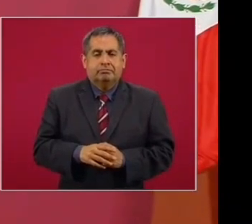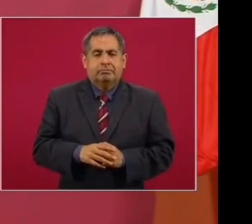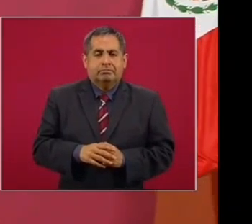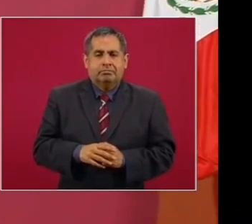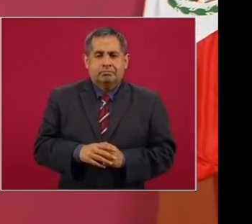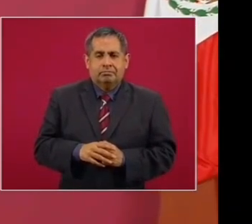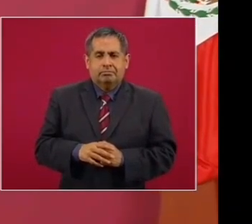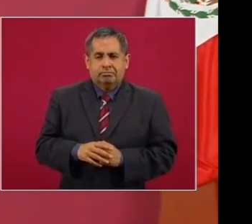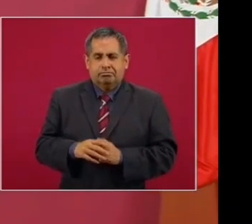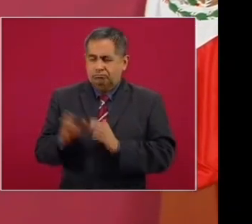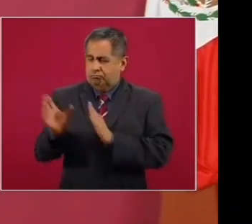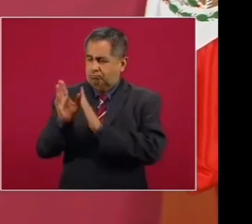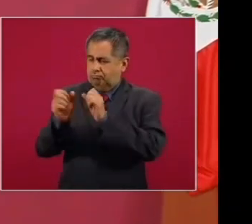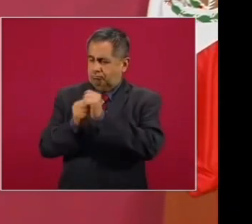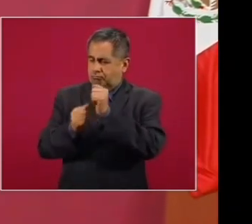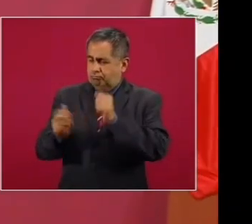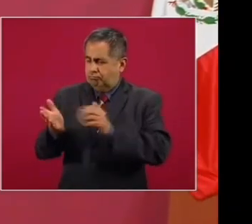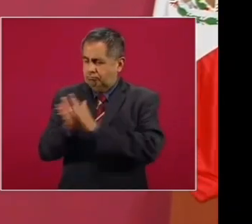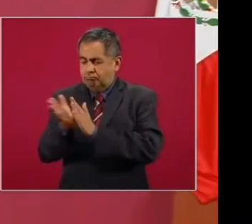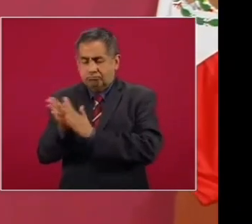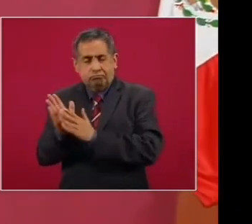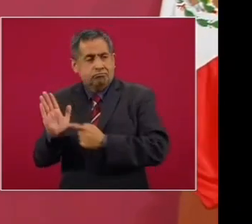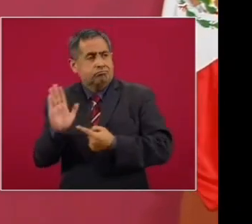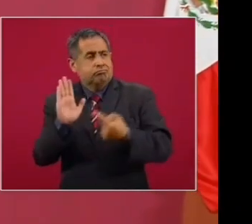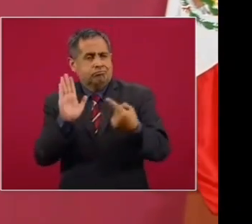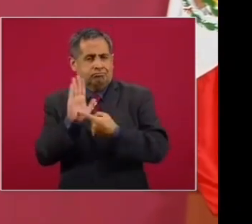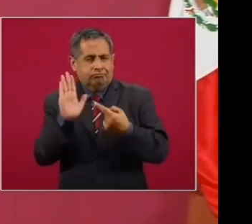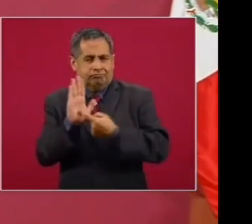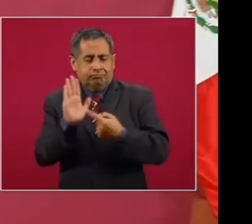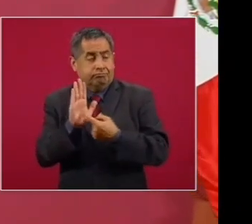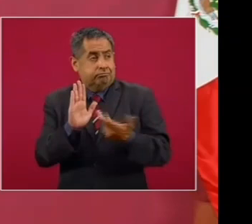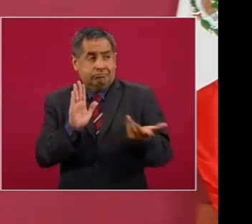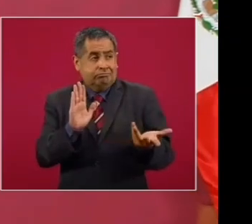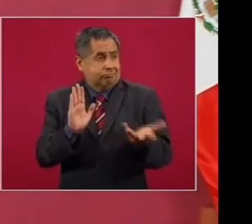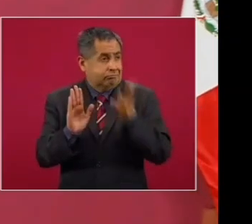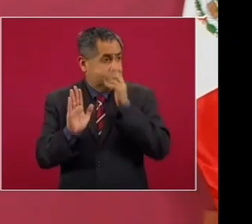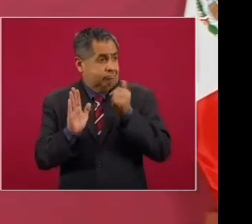que les leyera la Constitución, o sea,